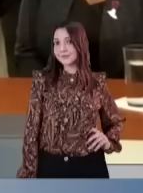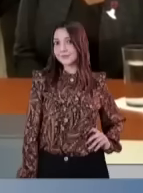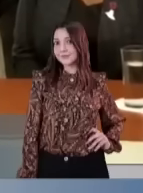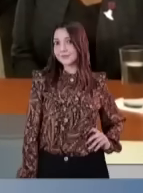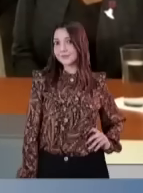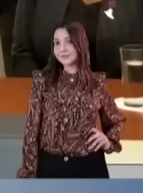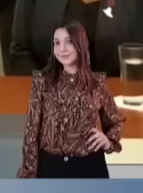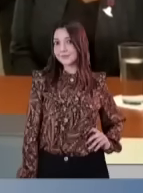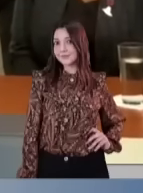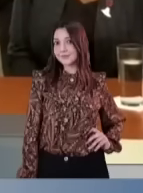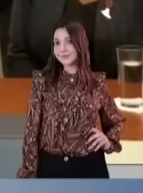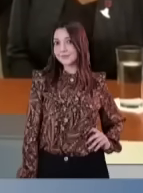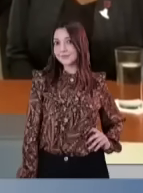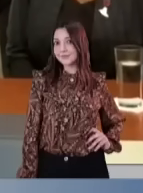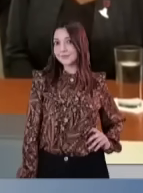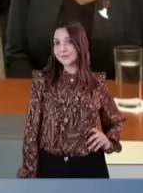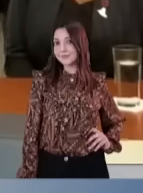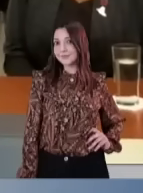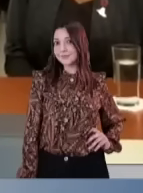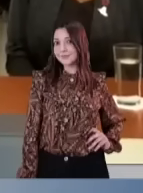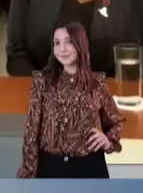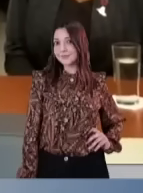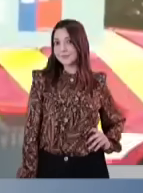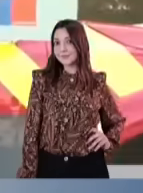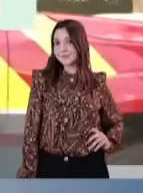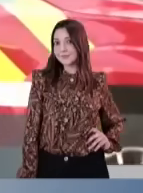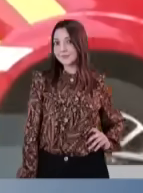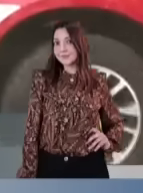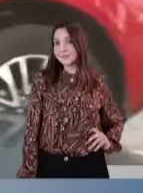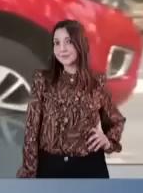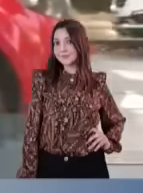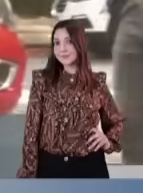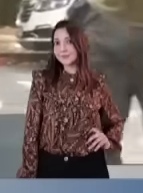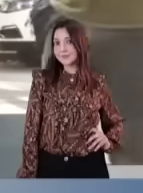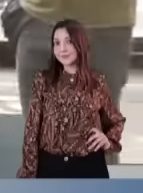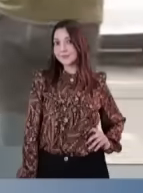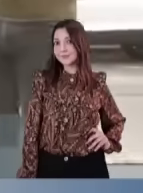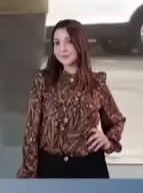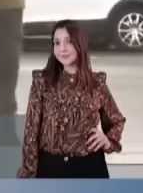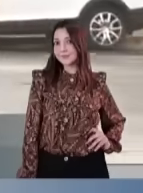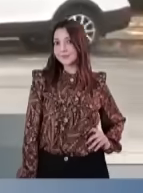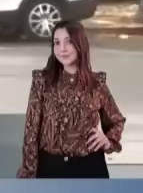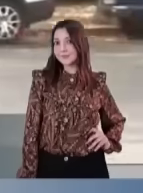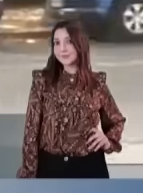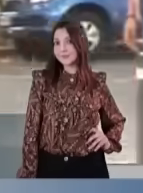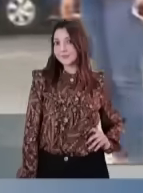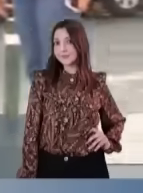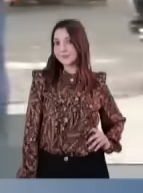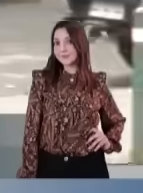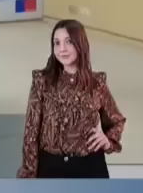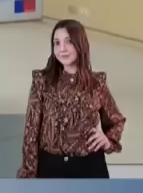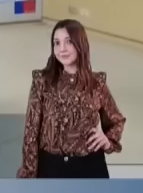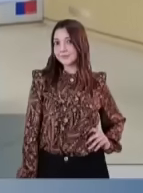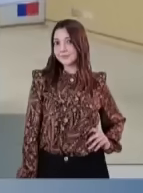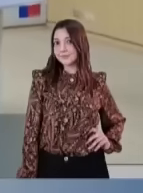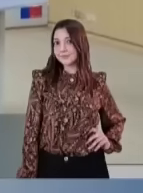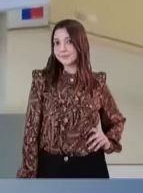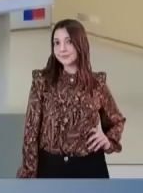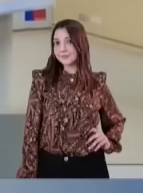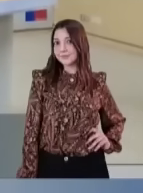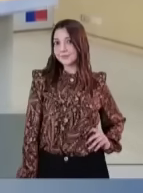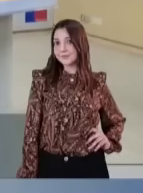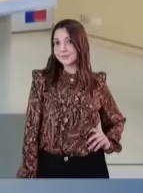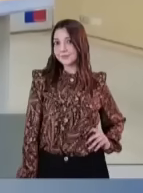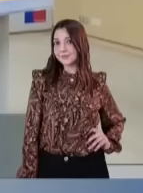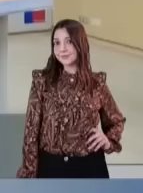Puede ser, pero hasta ahí nomás llega el asunto. Y a ver, porque el tema de la reforma a la salud